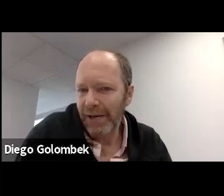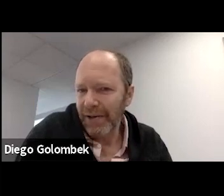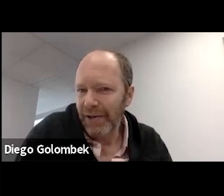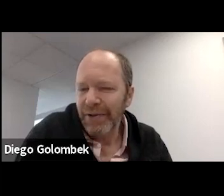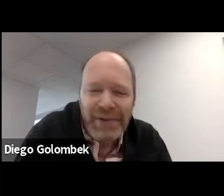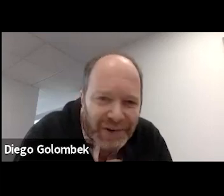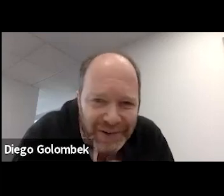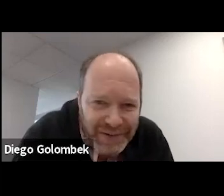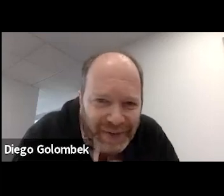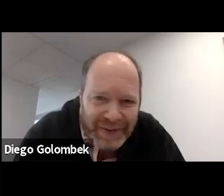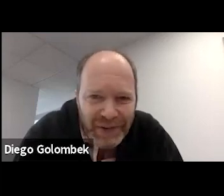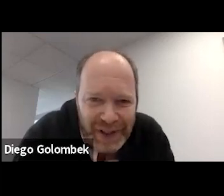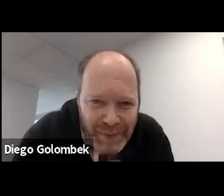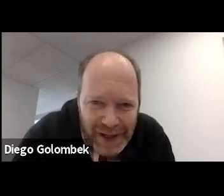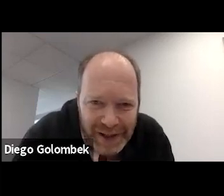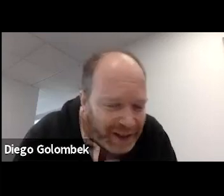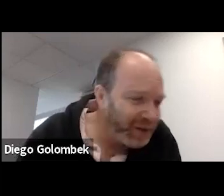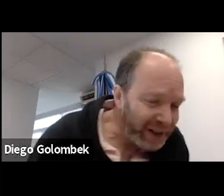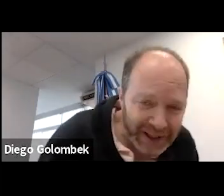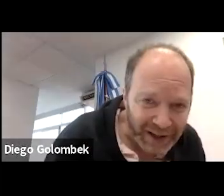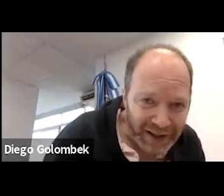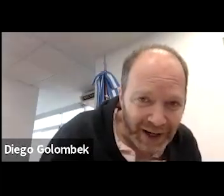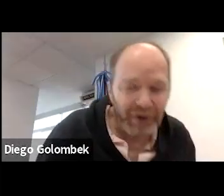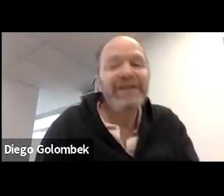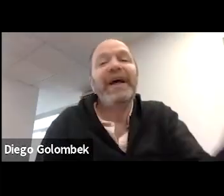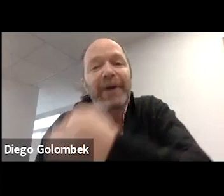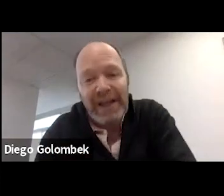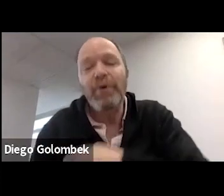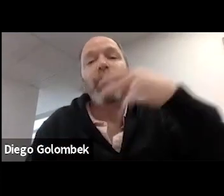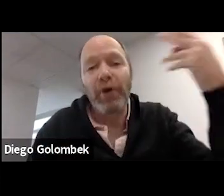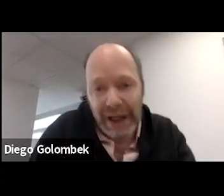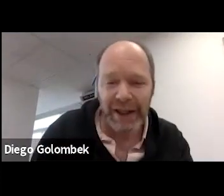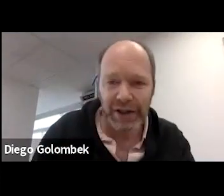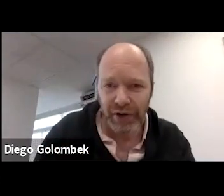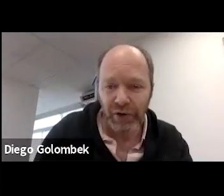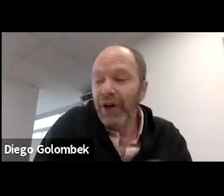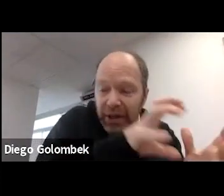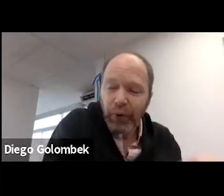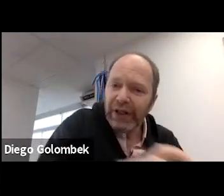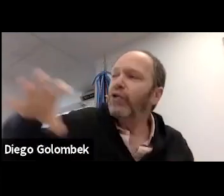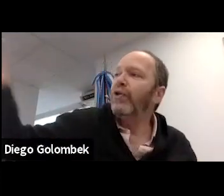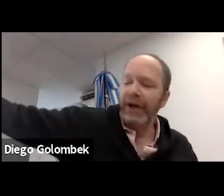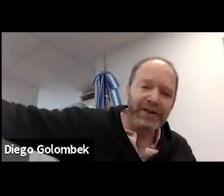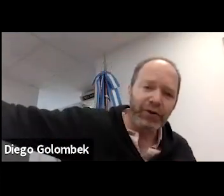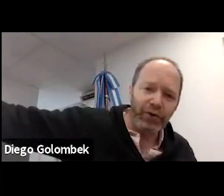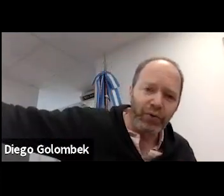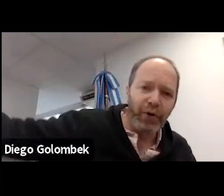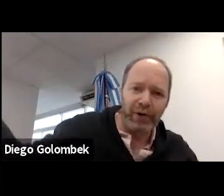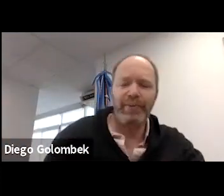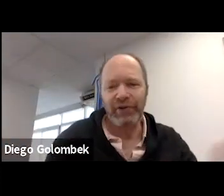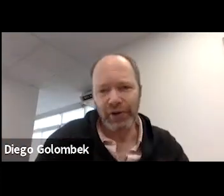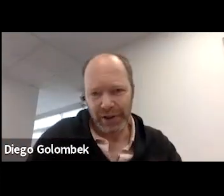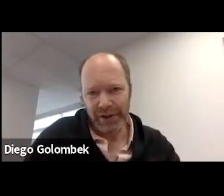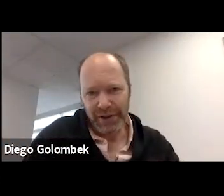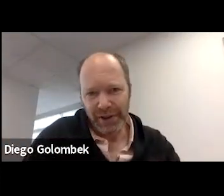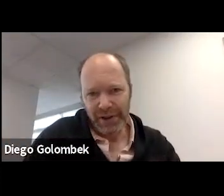mal. No, un experimento no te da mal, te da lo que te da. Ahora interpretemos por qué te dio eso, y por qué te dio diferente a otro grupo o a